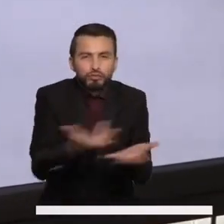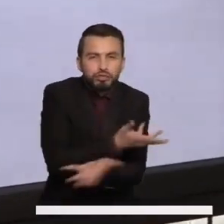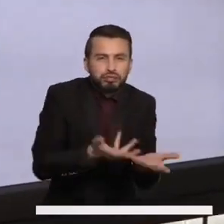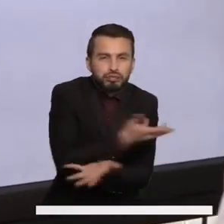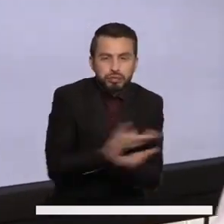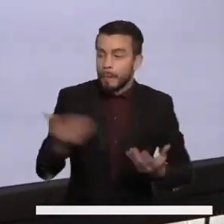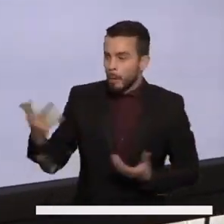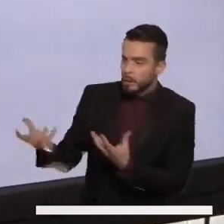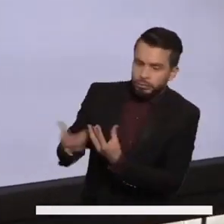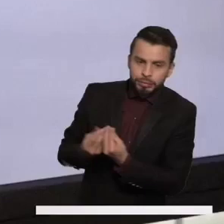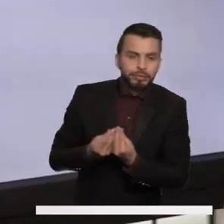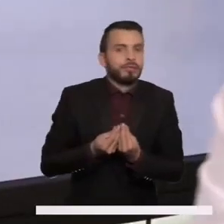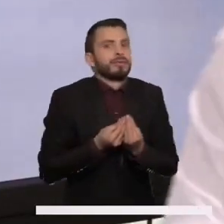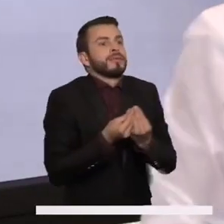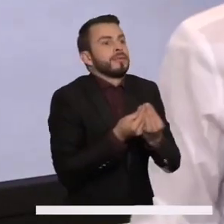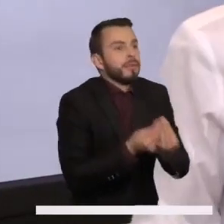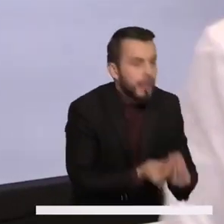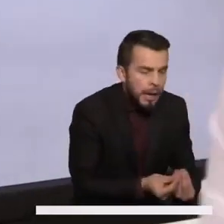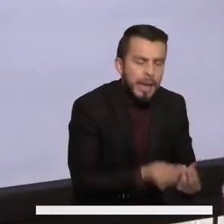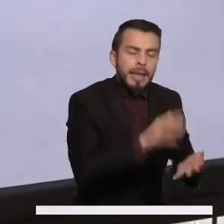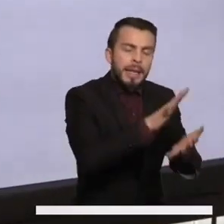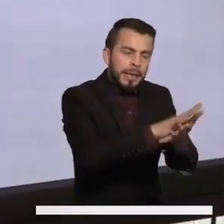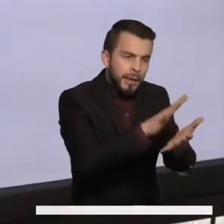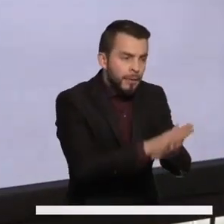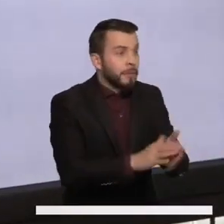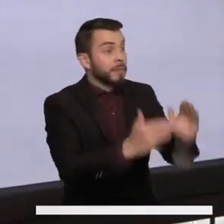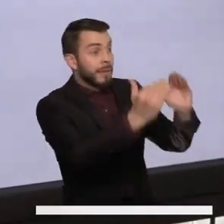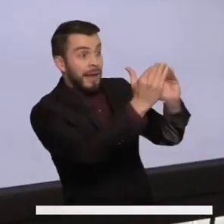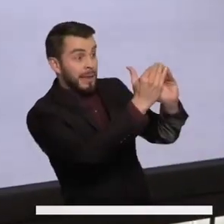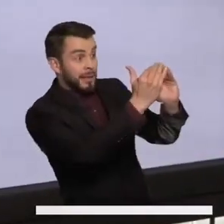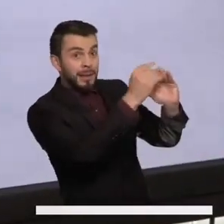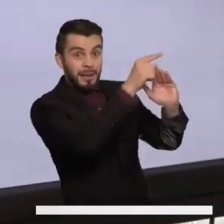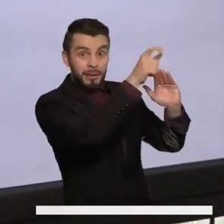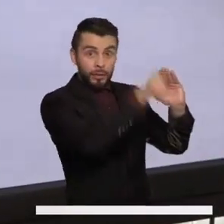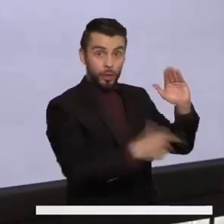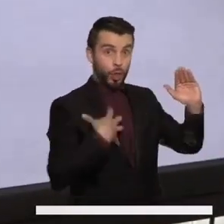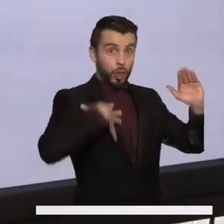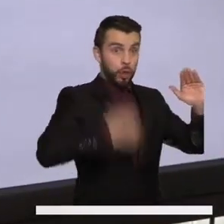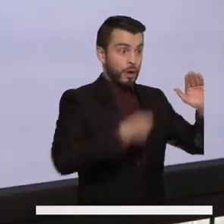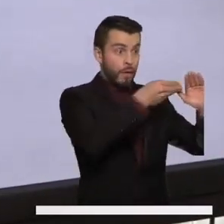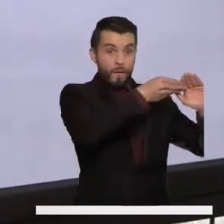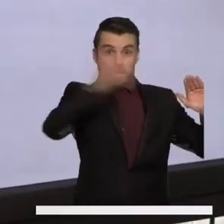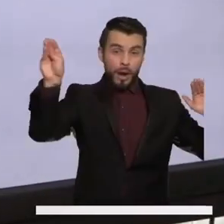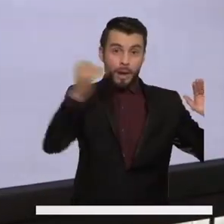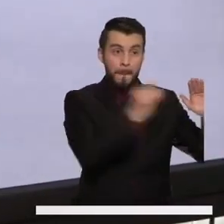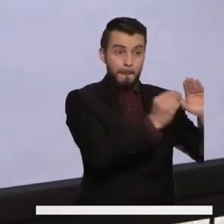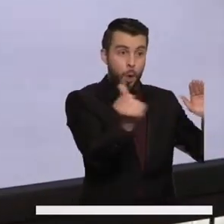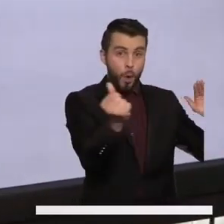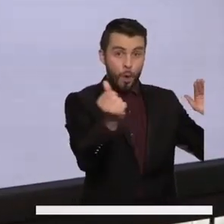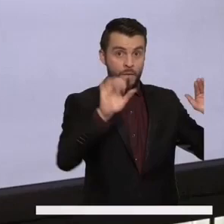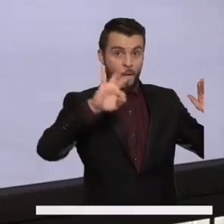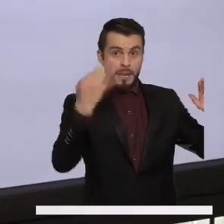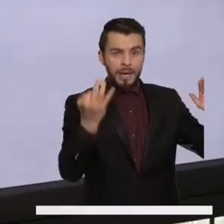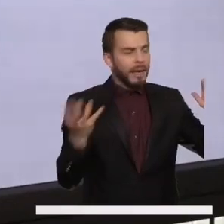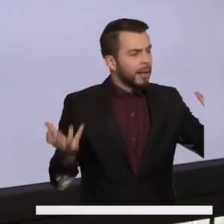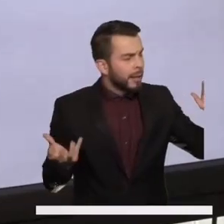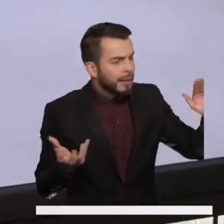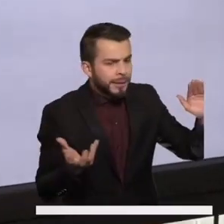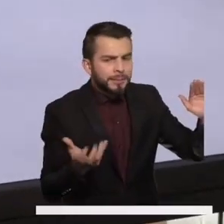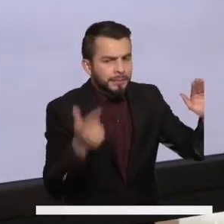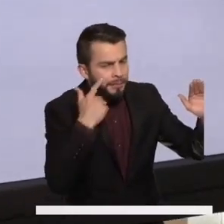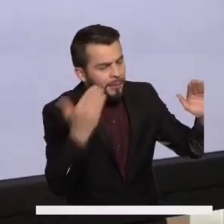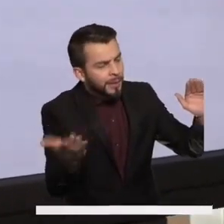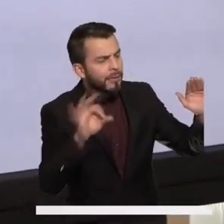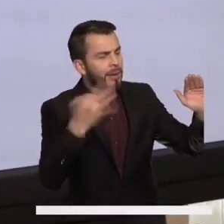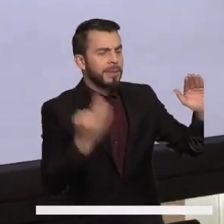y en algunos casos nos hemos llevado al que lo estaba expulsando porque no podemos pagar el arriendo no se los estamos